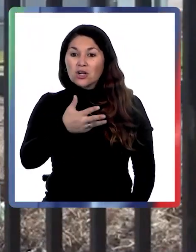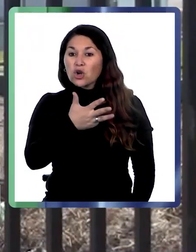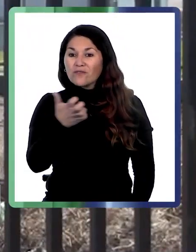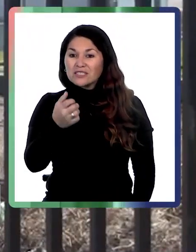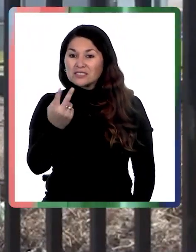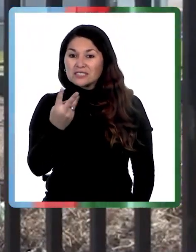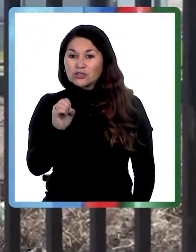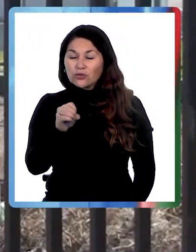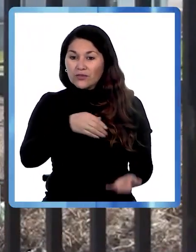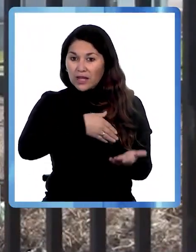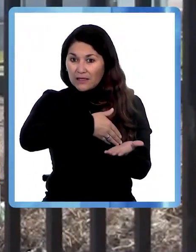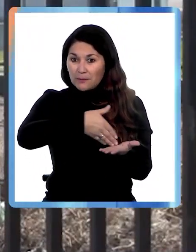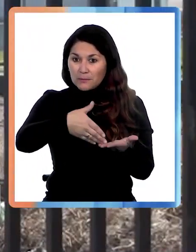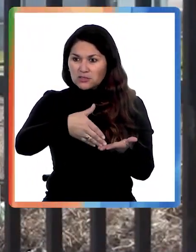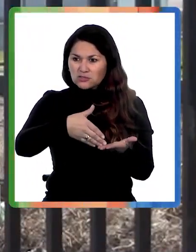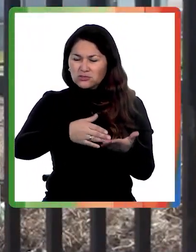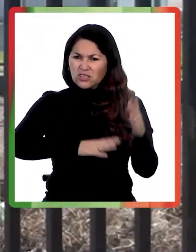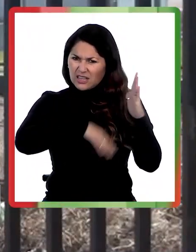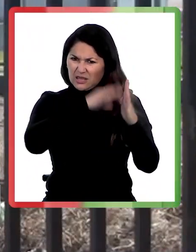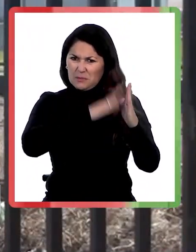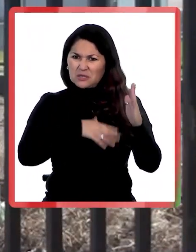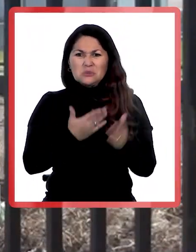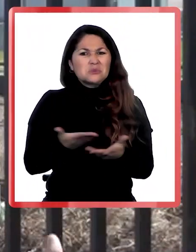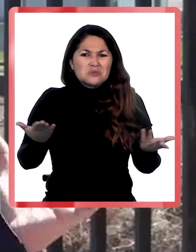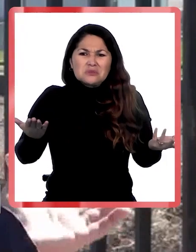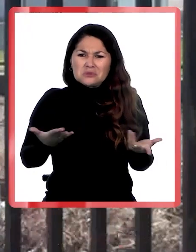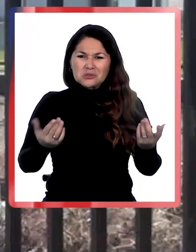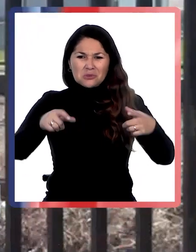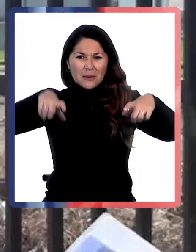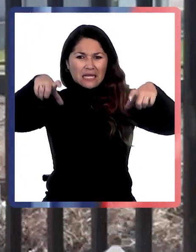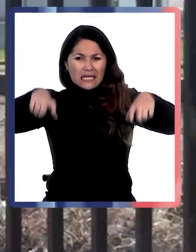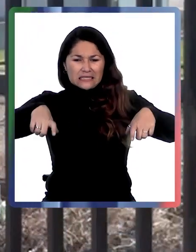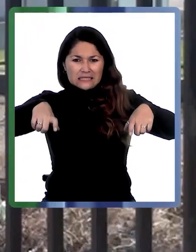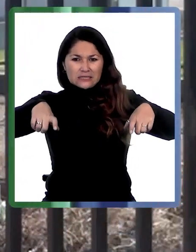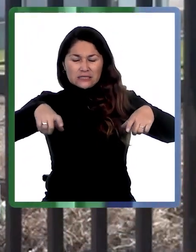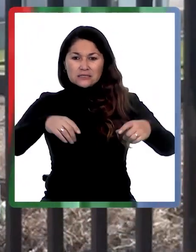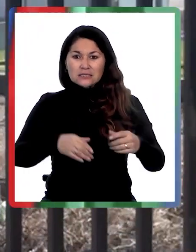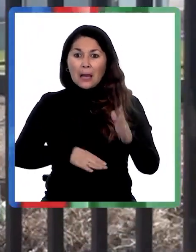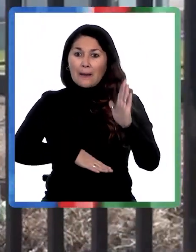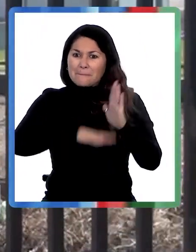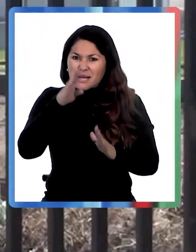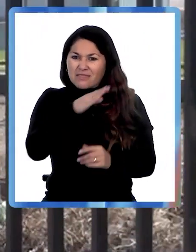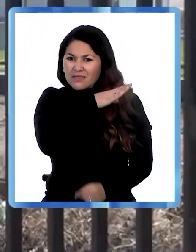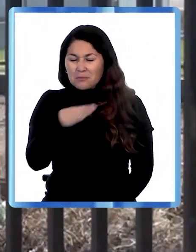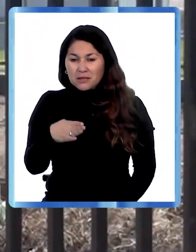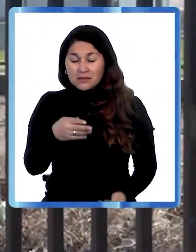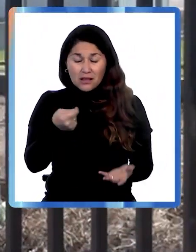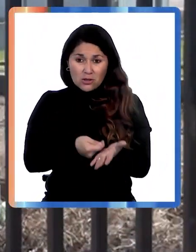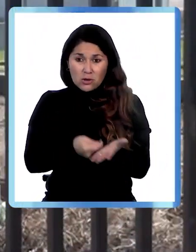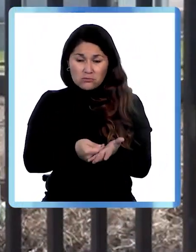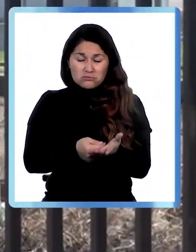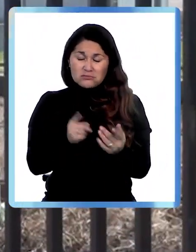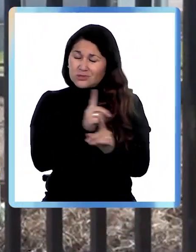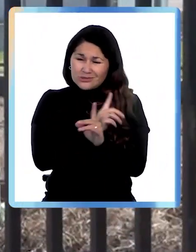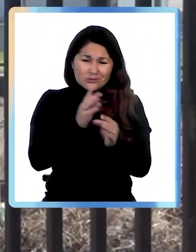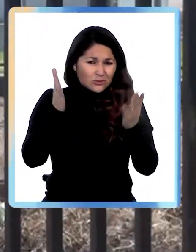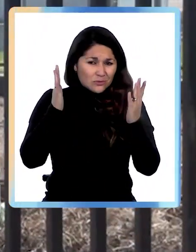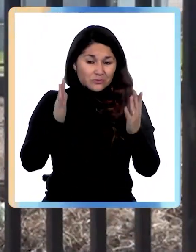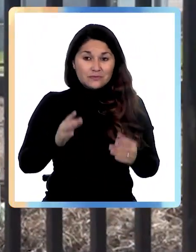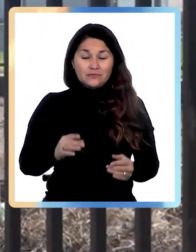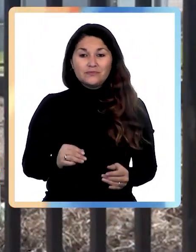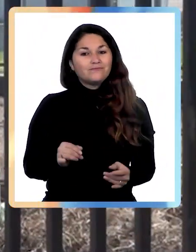obra son por la pintura dicente qué tiene que ser la cancha de pasto sintético gastándose más de la mitad del presupuesto es super